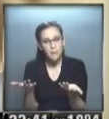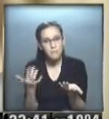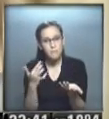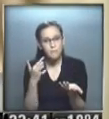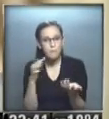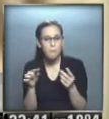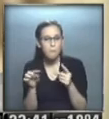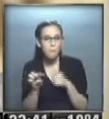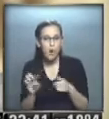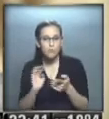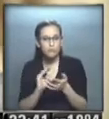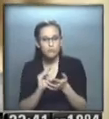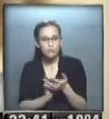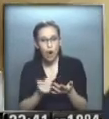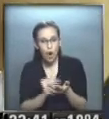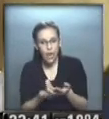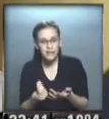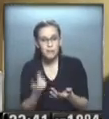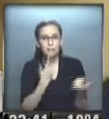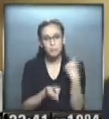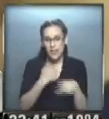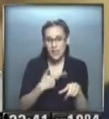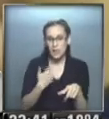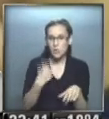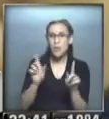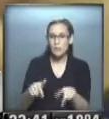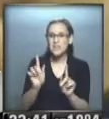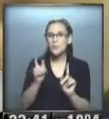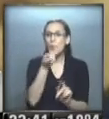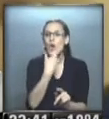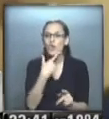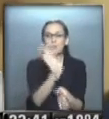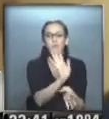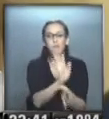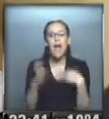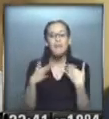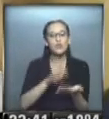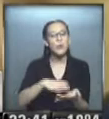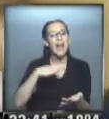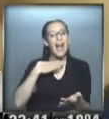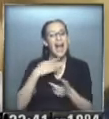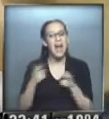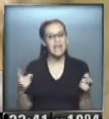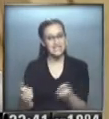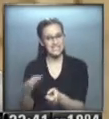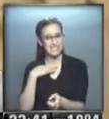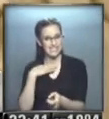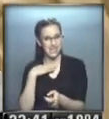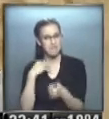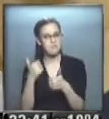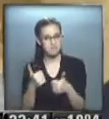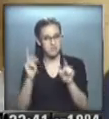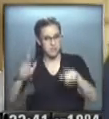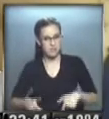chocolates, obviamente. Pero al mismo tiempo sumarse a la campaña. Sumarse a la campaña de concientización al mismo